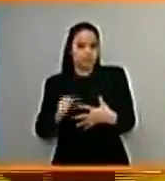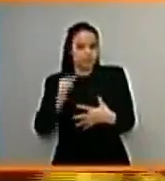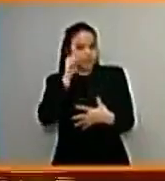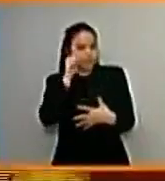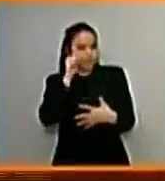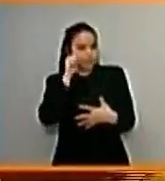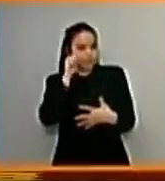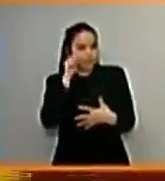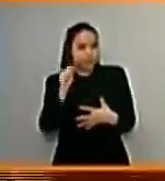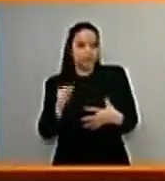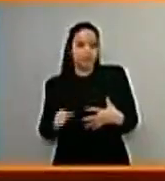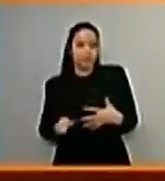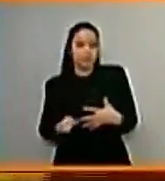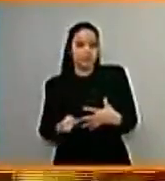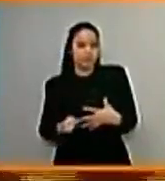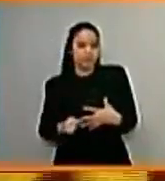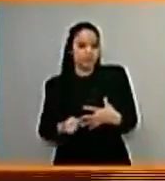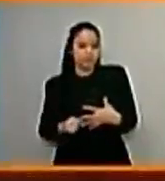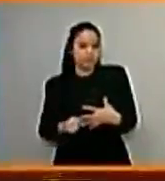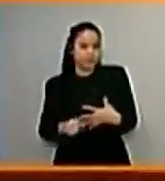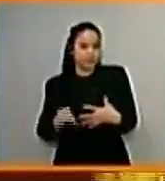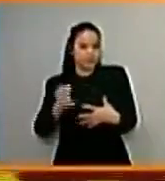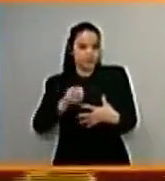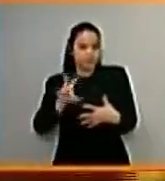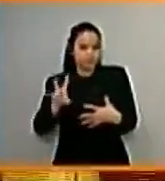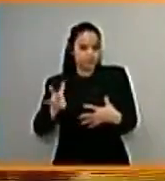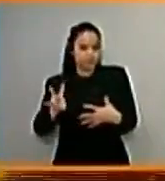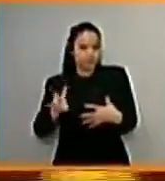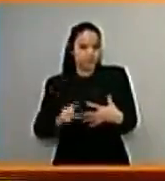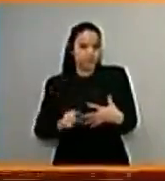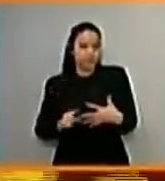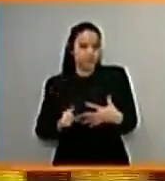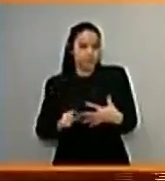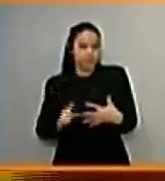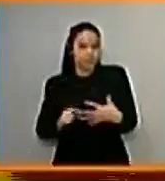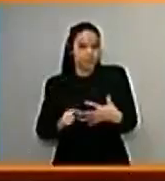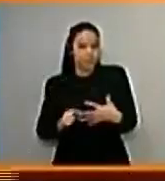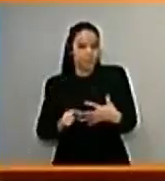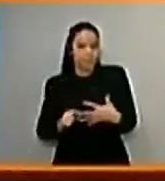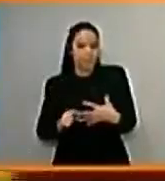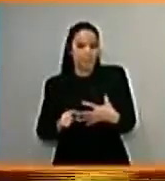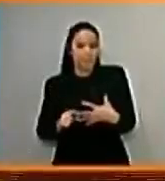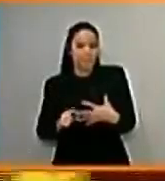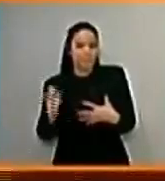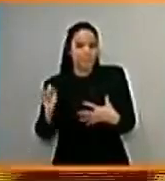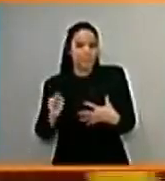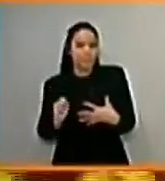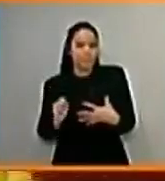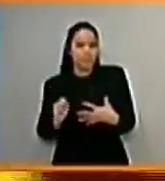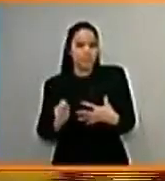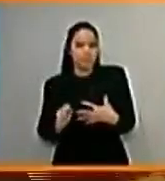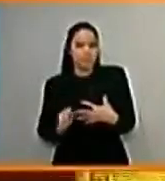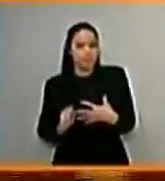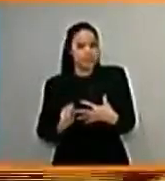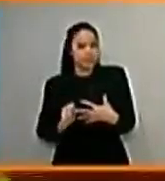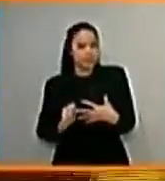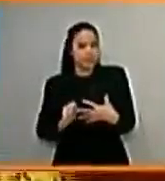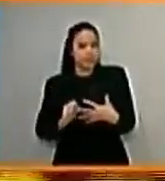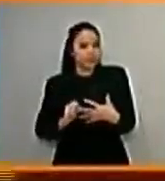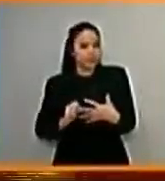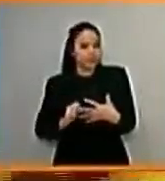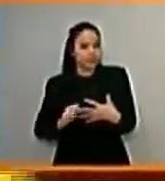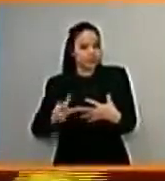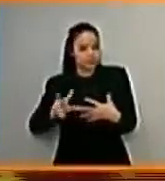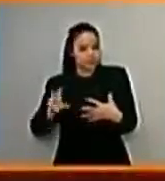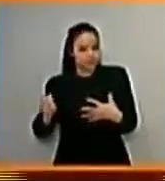Atento. Y este es el 07, tercer número afortunado. Y este es el